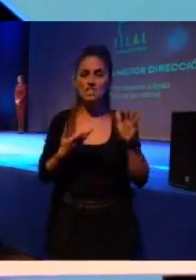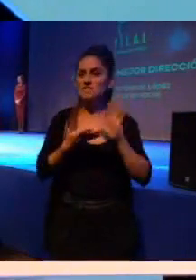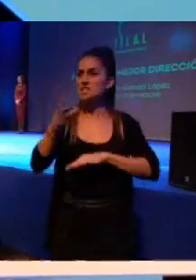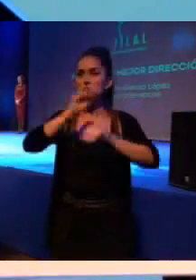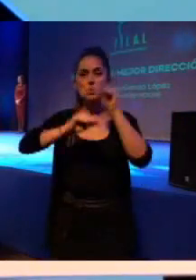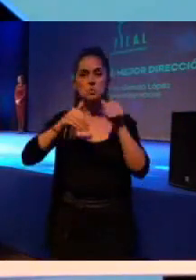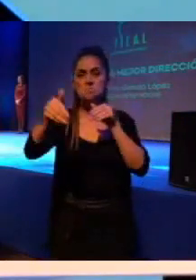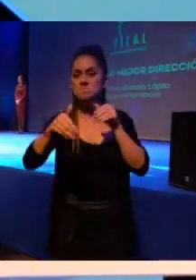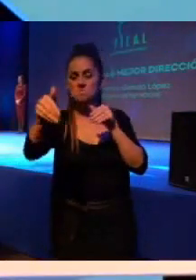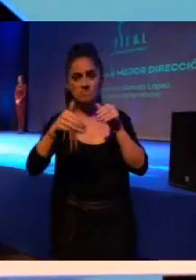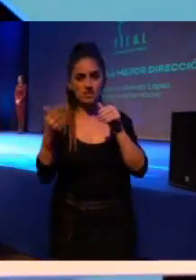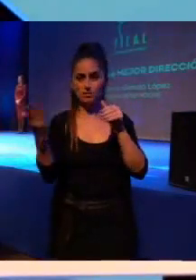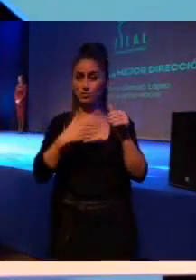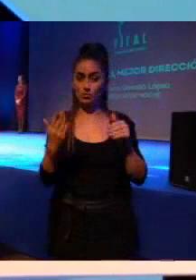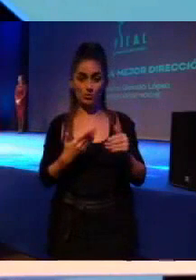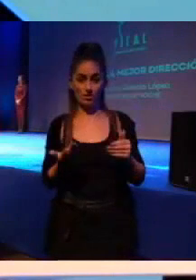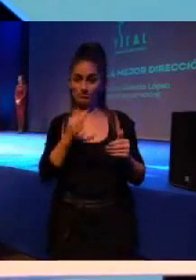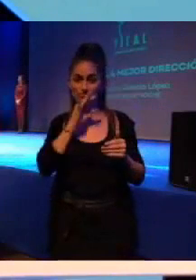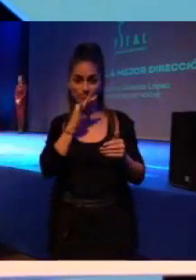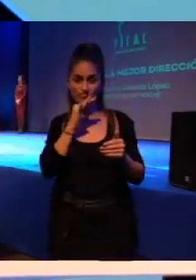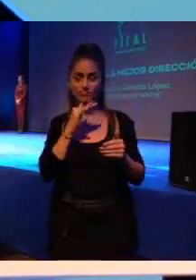solución a este problema todavía.